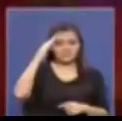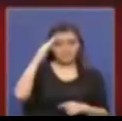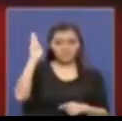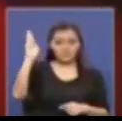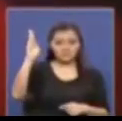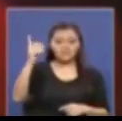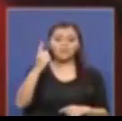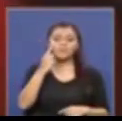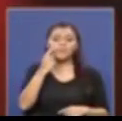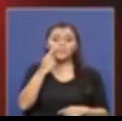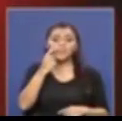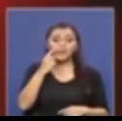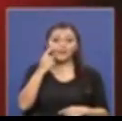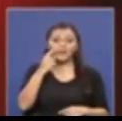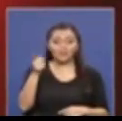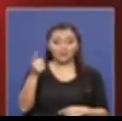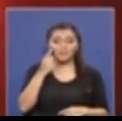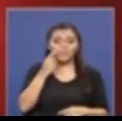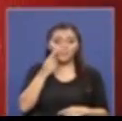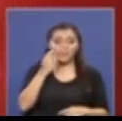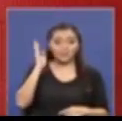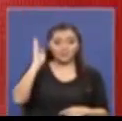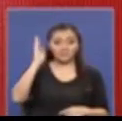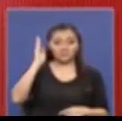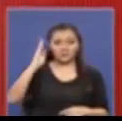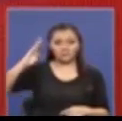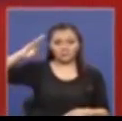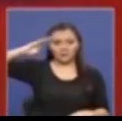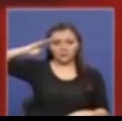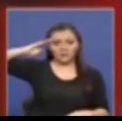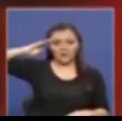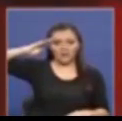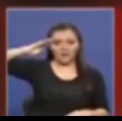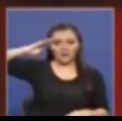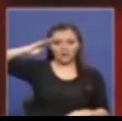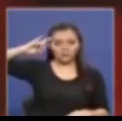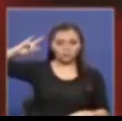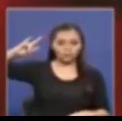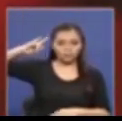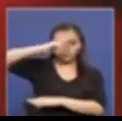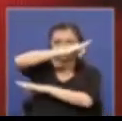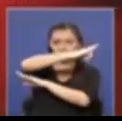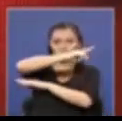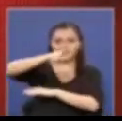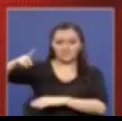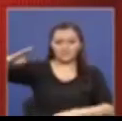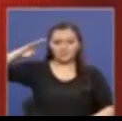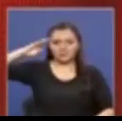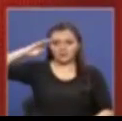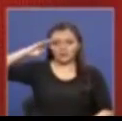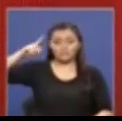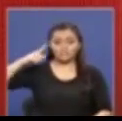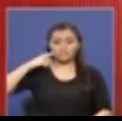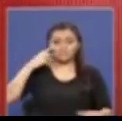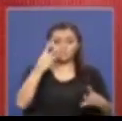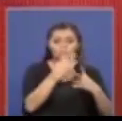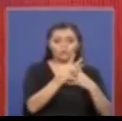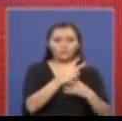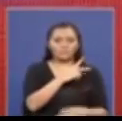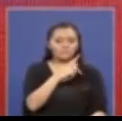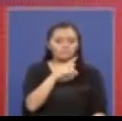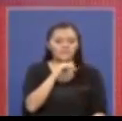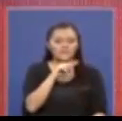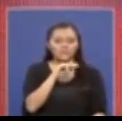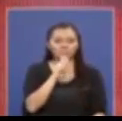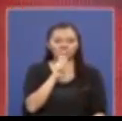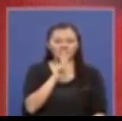padre de Michelle era un alto, era general de la Fuerza Aérea Chilena, pero general democrático, patriota, y fue encarcelado por Pinochet y